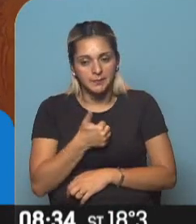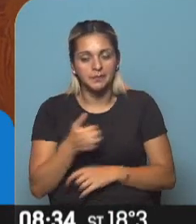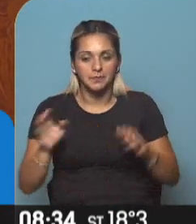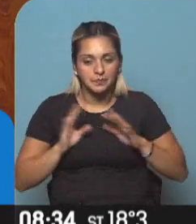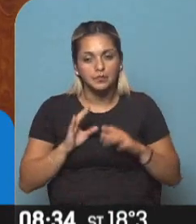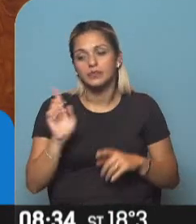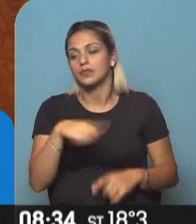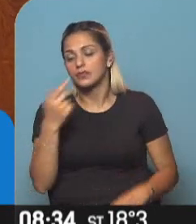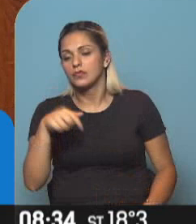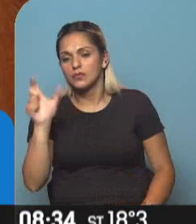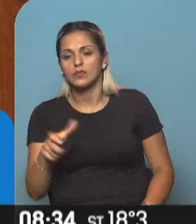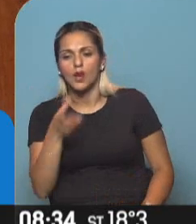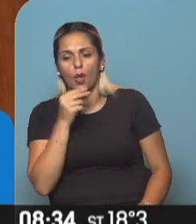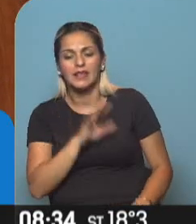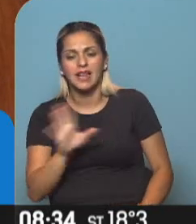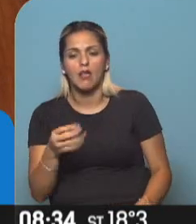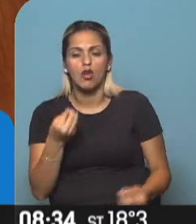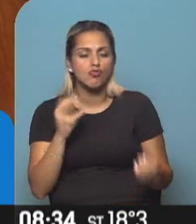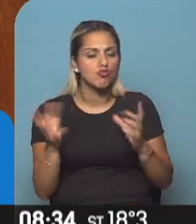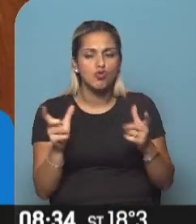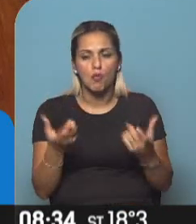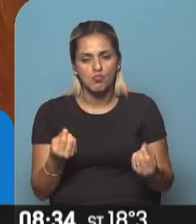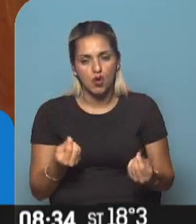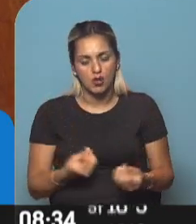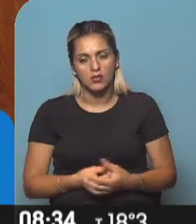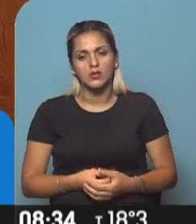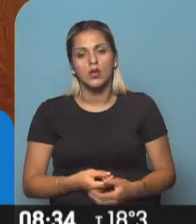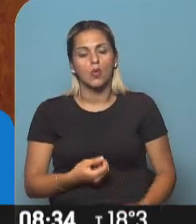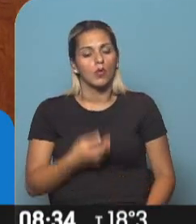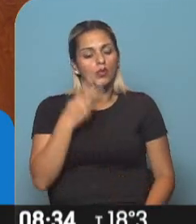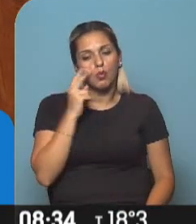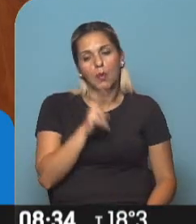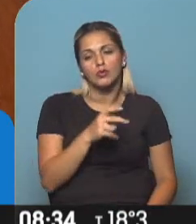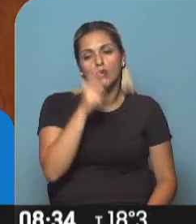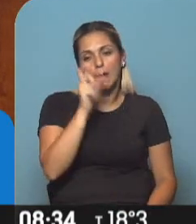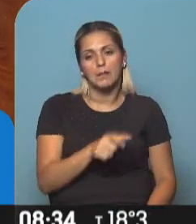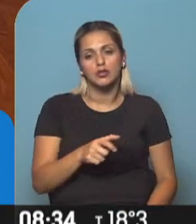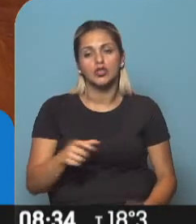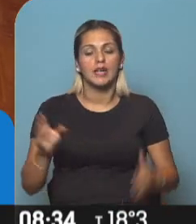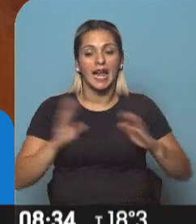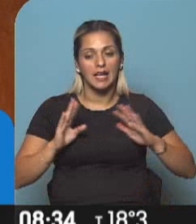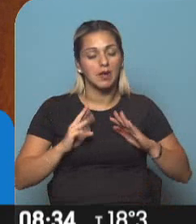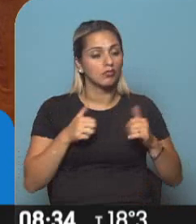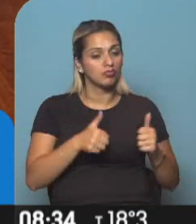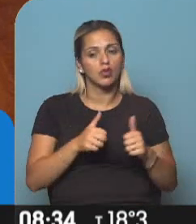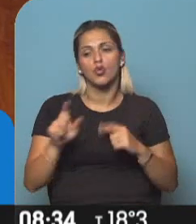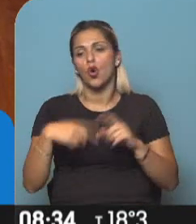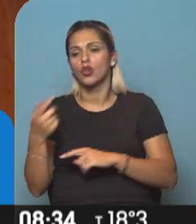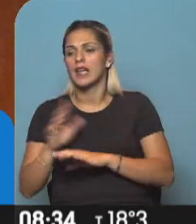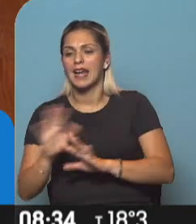ejercicio cual sería desde el punto de vista médico cuando te enfrentas a un paciente que hace y que no que